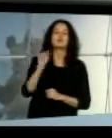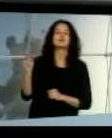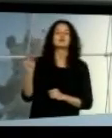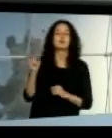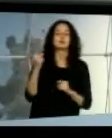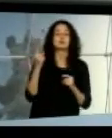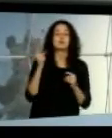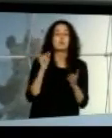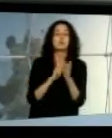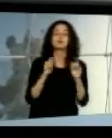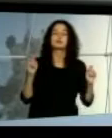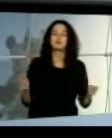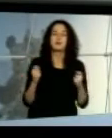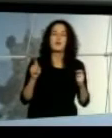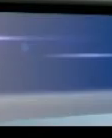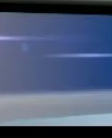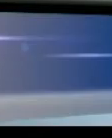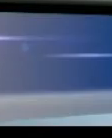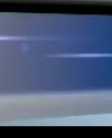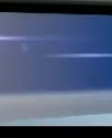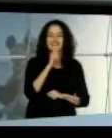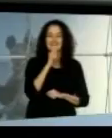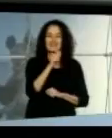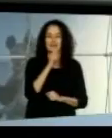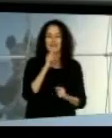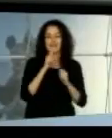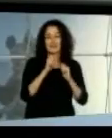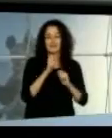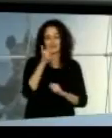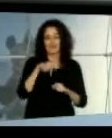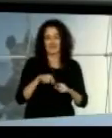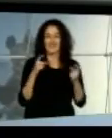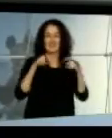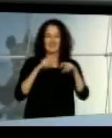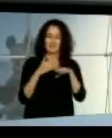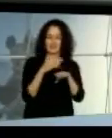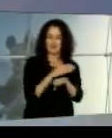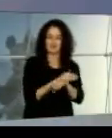minutitos a publicidad y seguimos con más entrevistas aquí en Cita Previa.